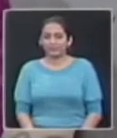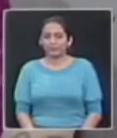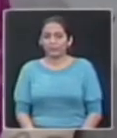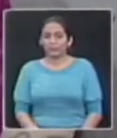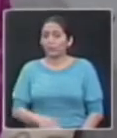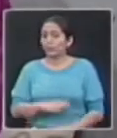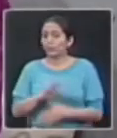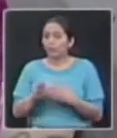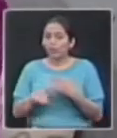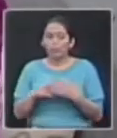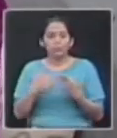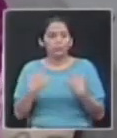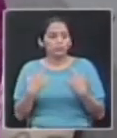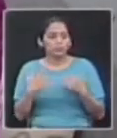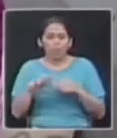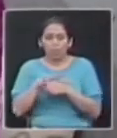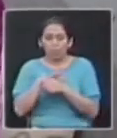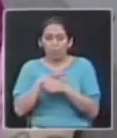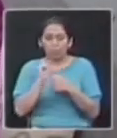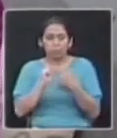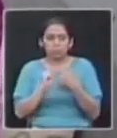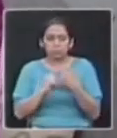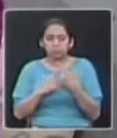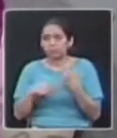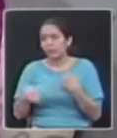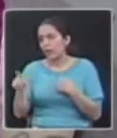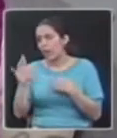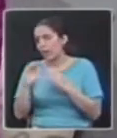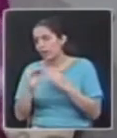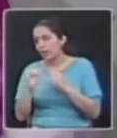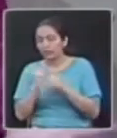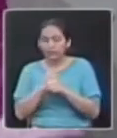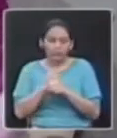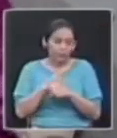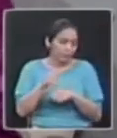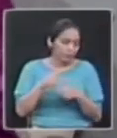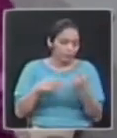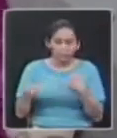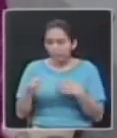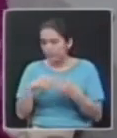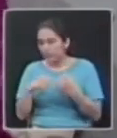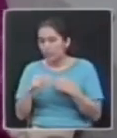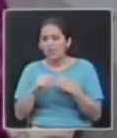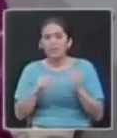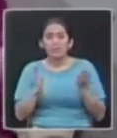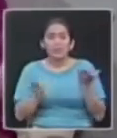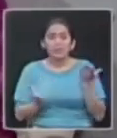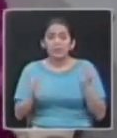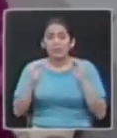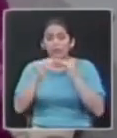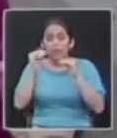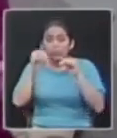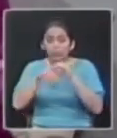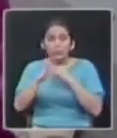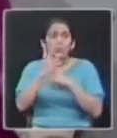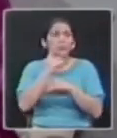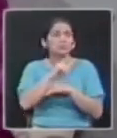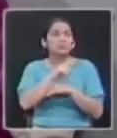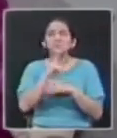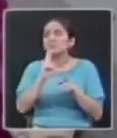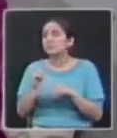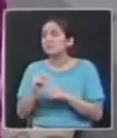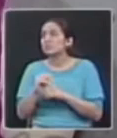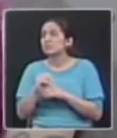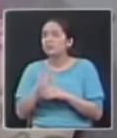está cambiando. Muchas veces estamos acostumbrados a que nuestra casa esté decorada de la misma manera, los espacios y los colores sean los mismos.